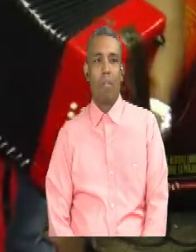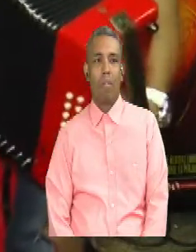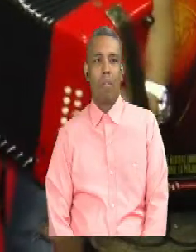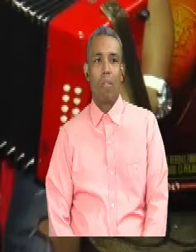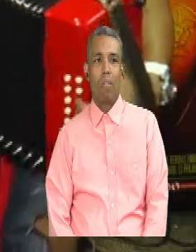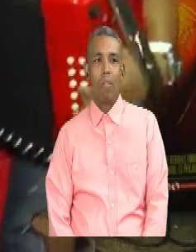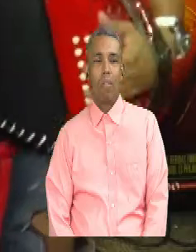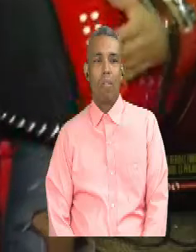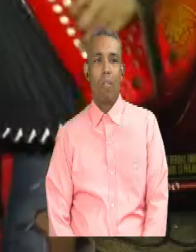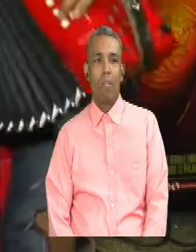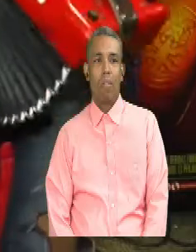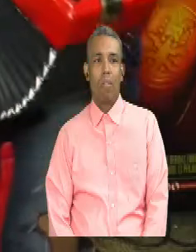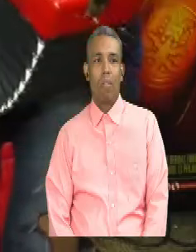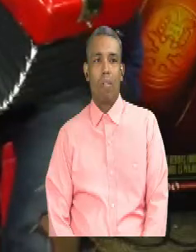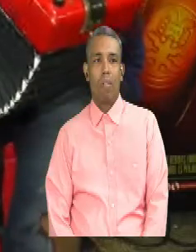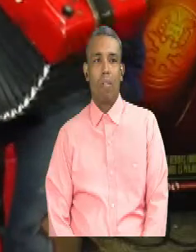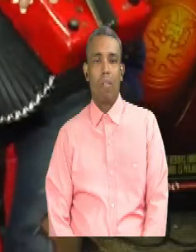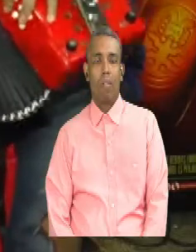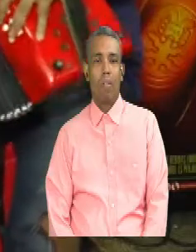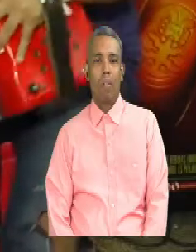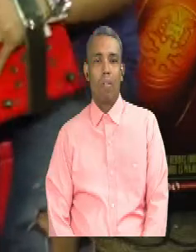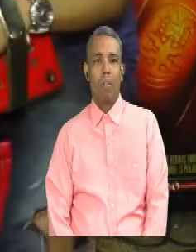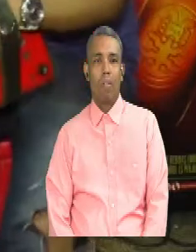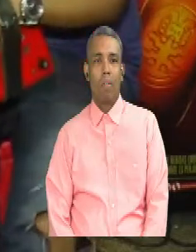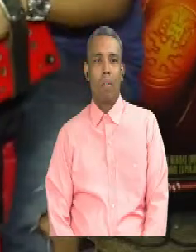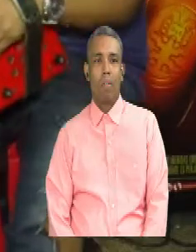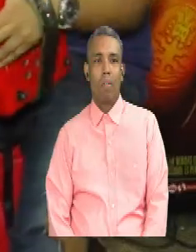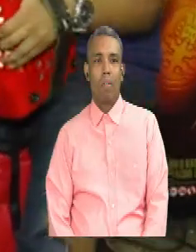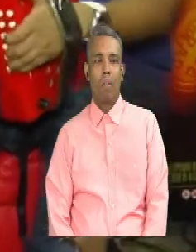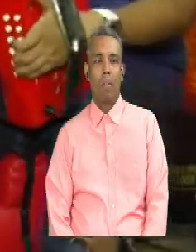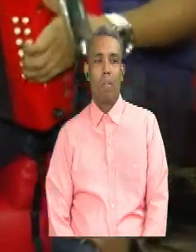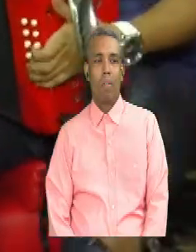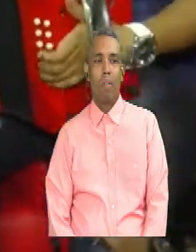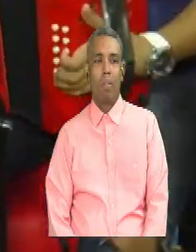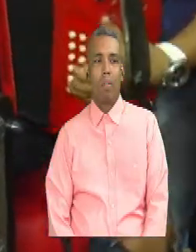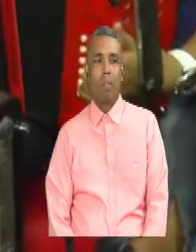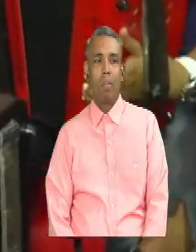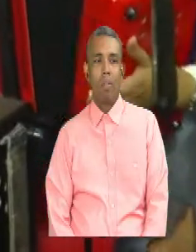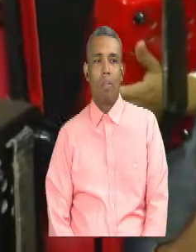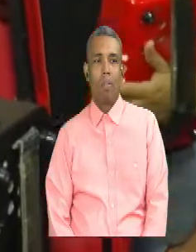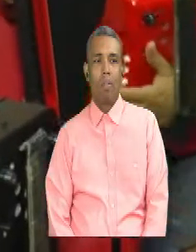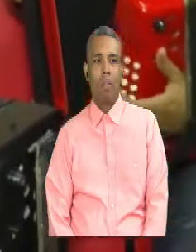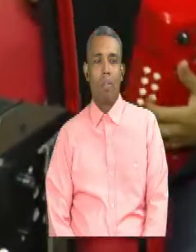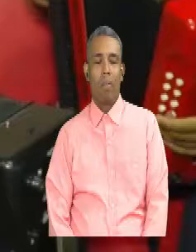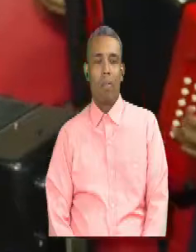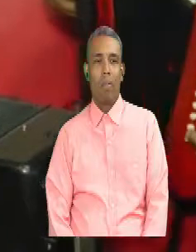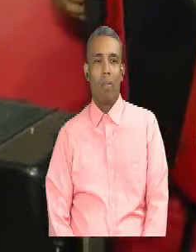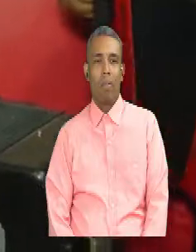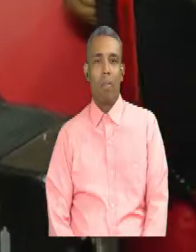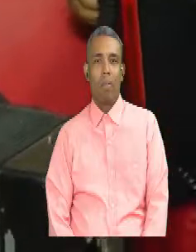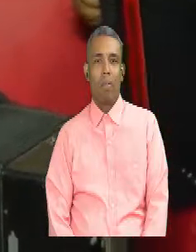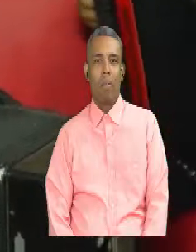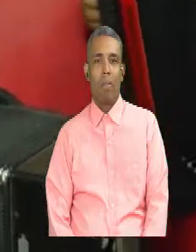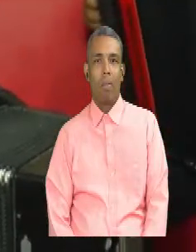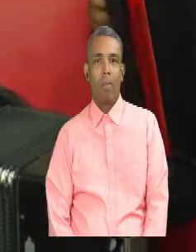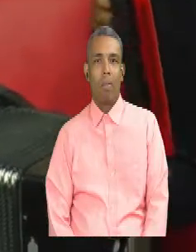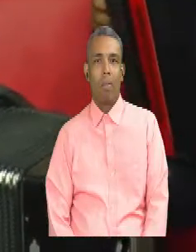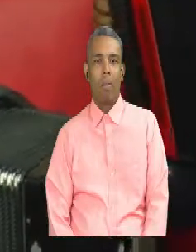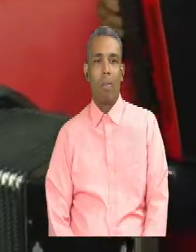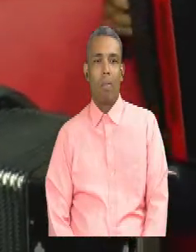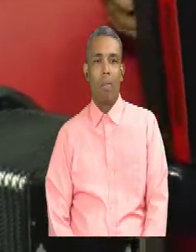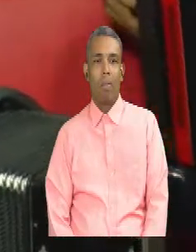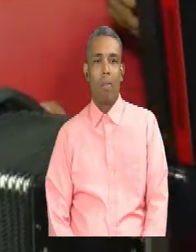felicidad será doble, te daré una vida sabrosa. Tu felicidad será